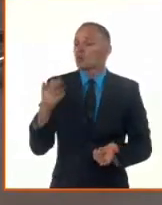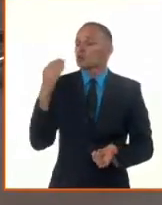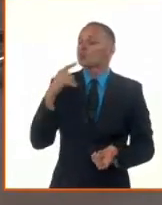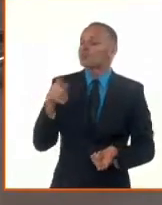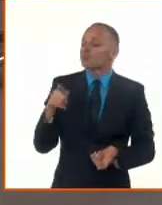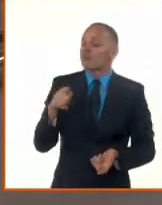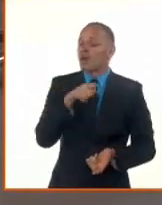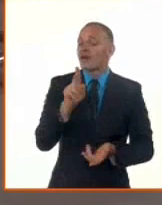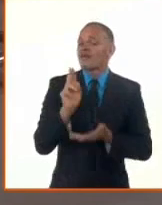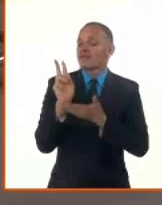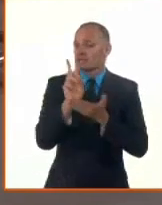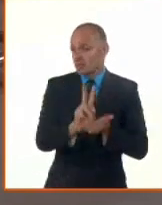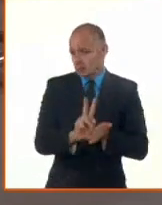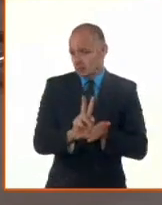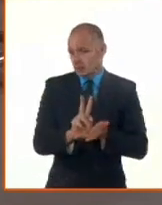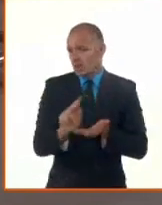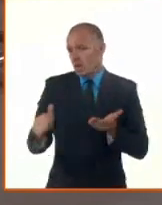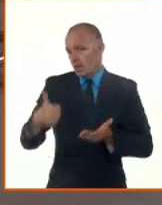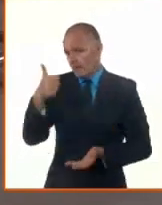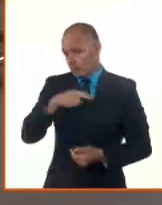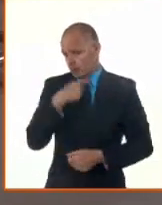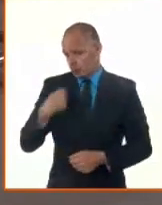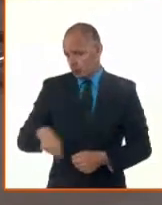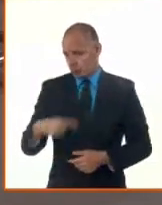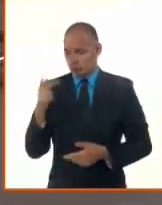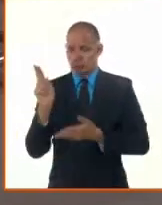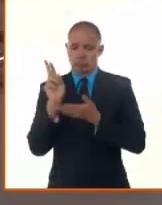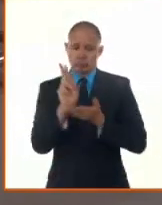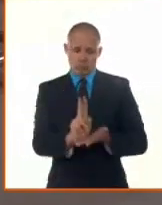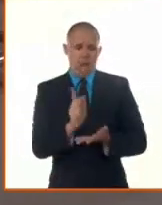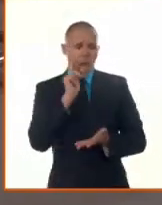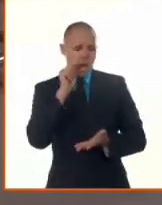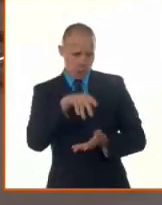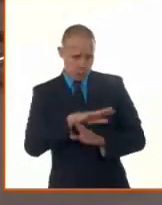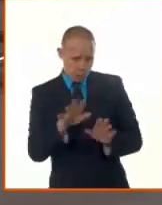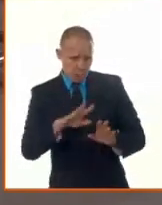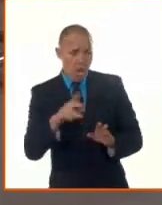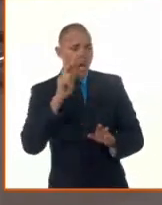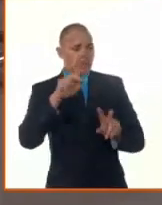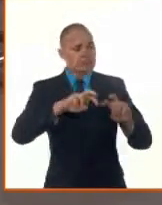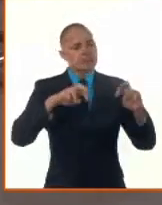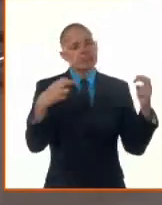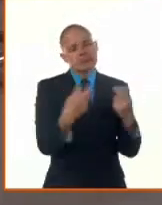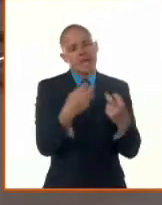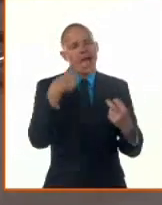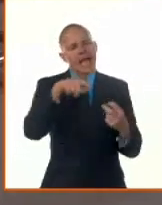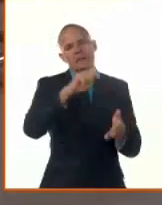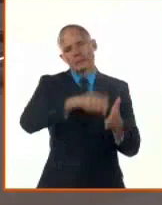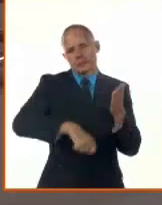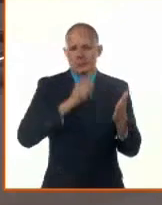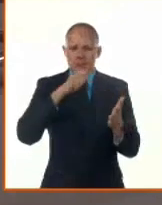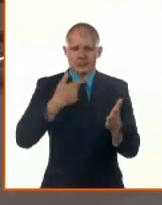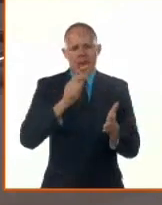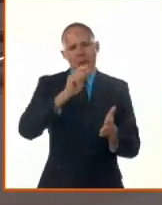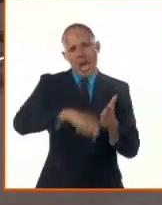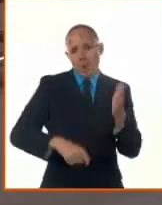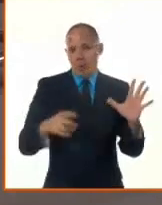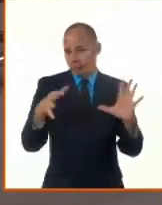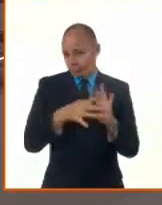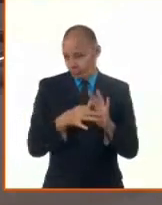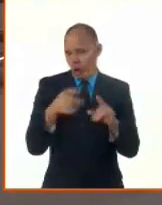del presidente chino donde se firmaron muchísimos acuerdos por valores de miles de millones de